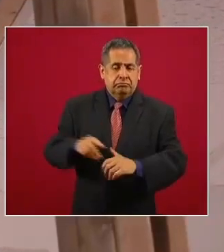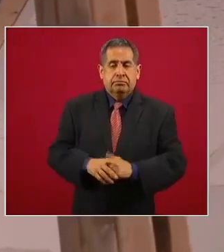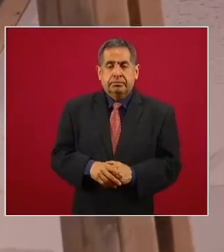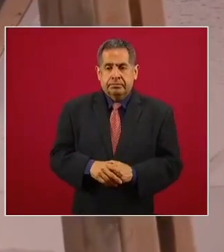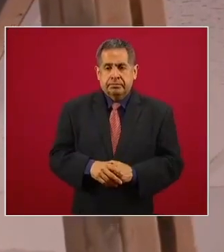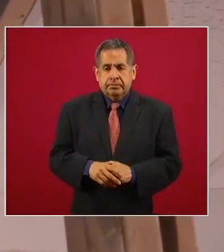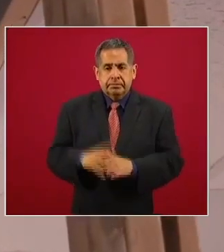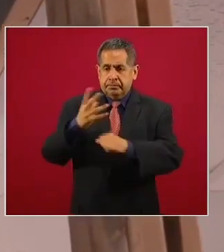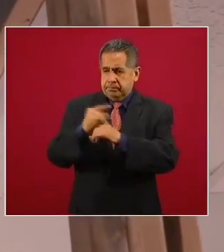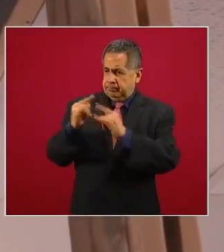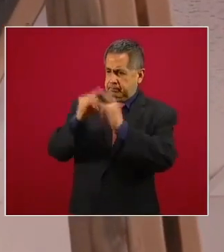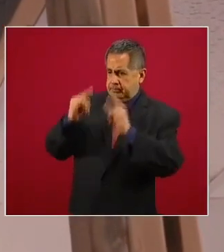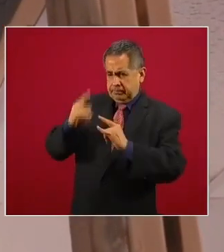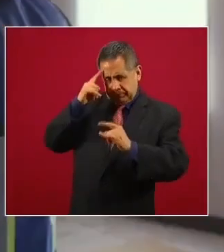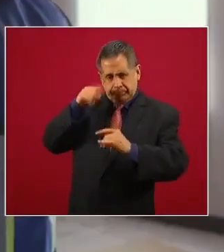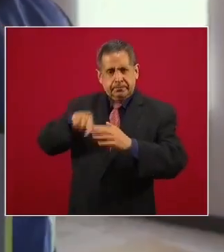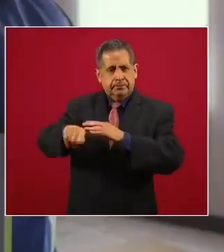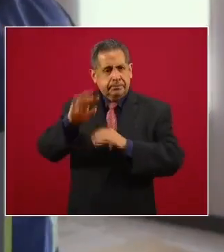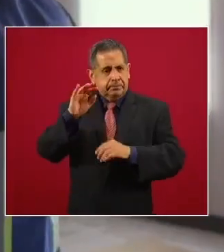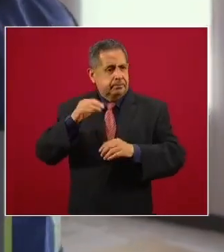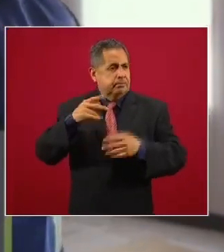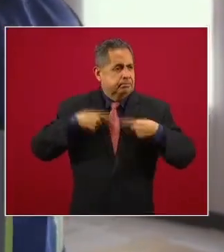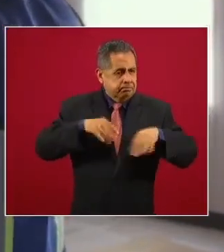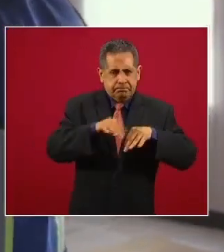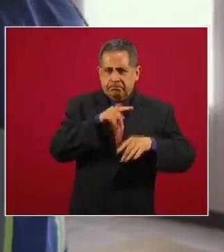armado de campamentos de obra,